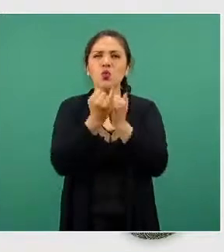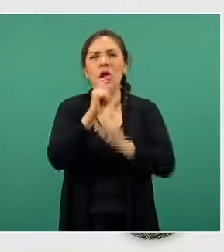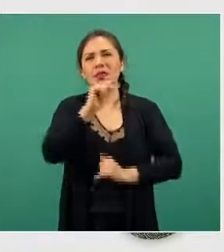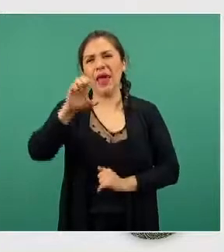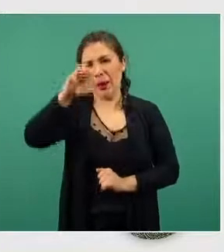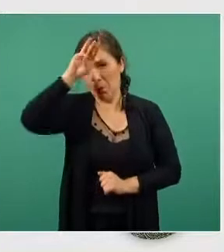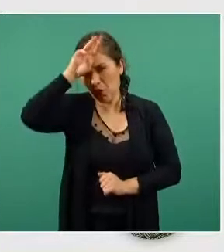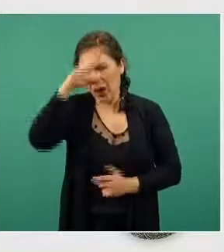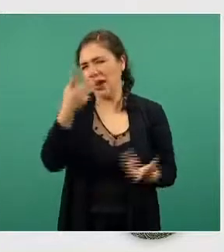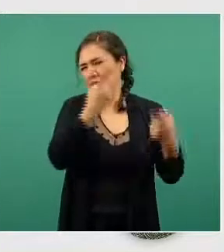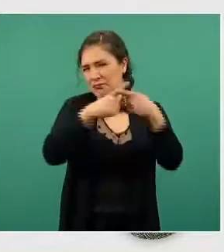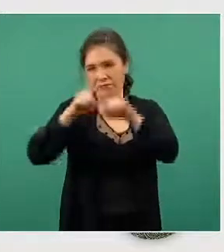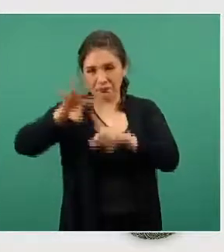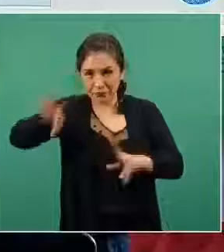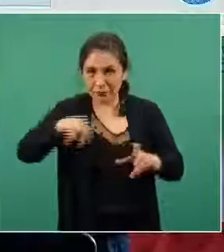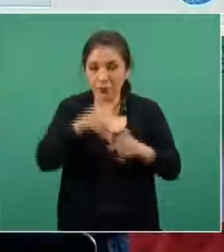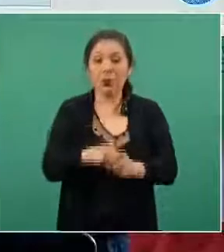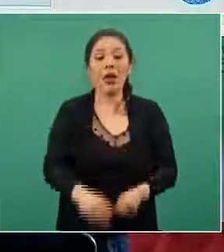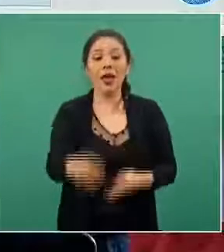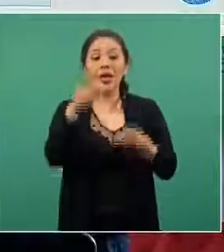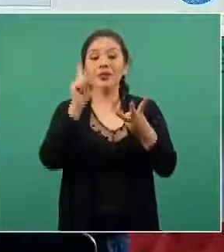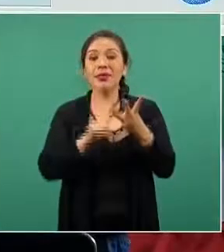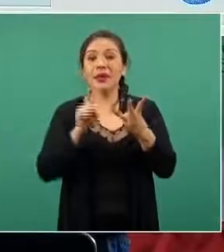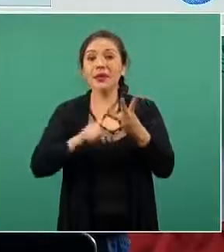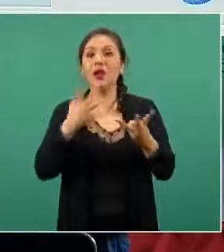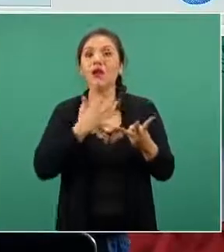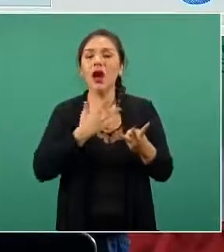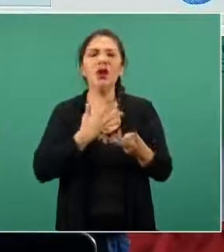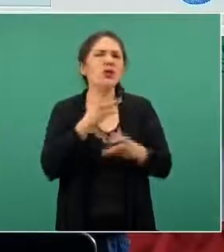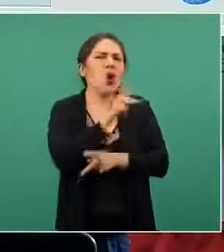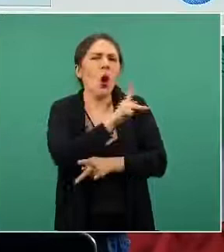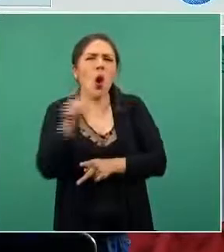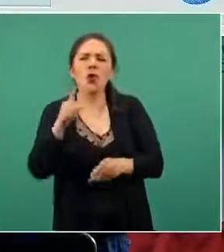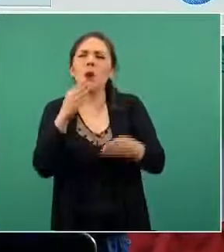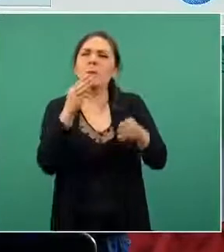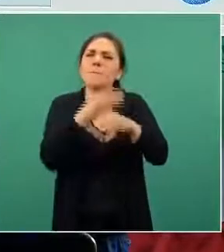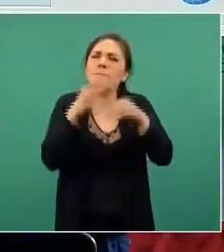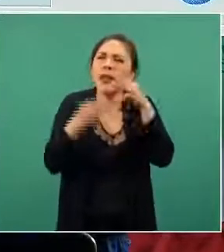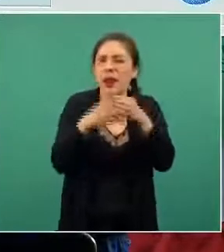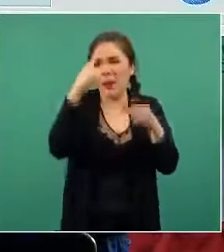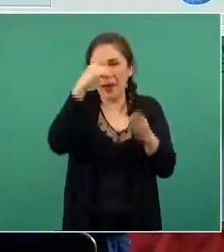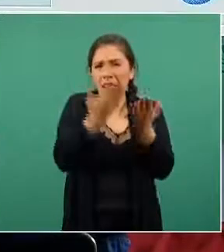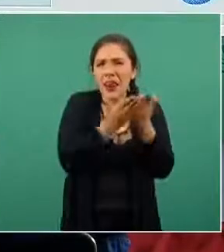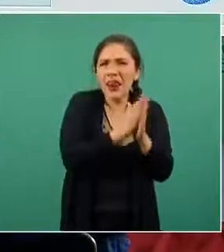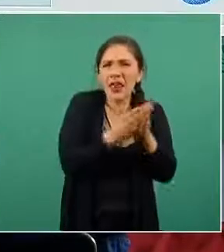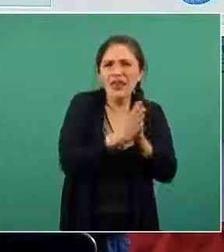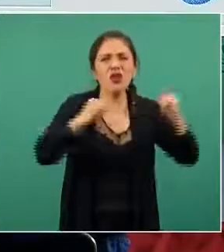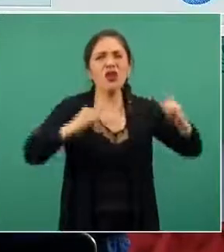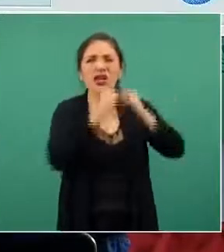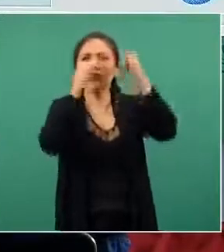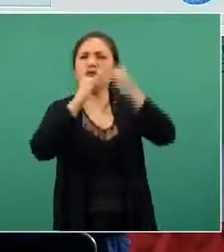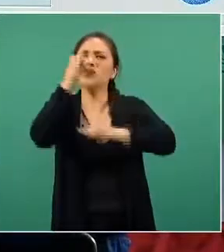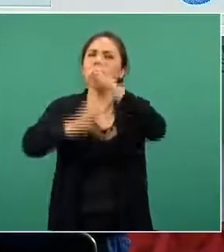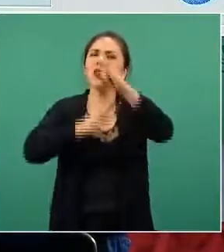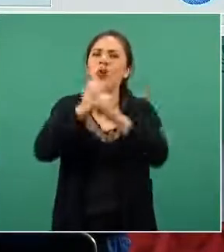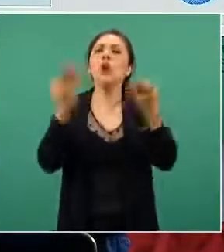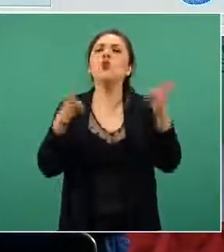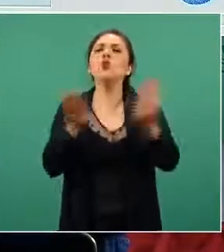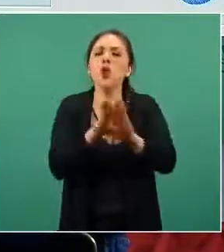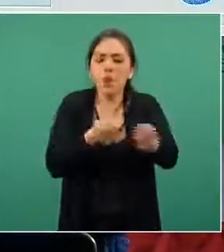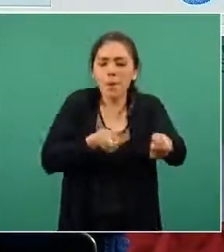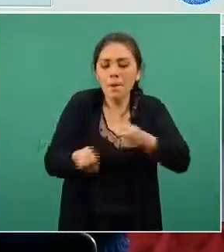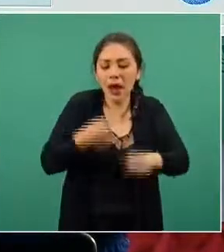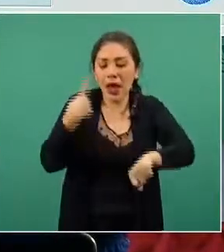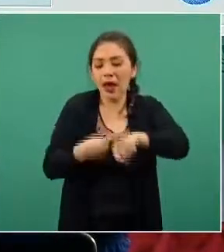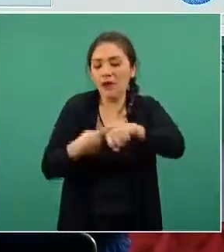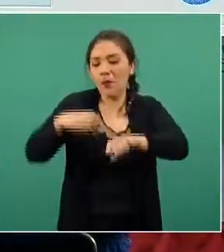entre otros. Y el tercer componente son todos los recursos bibliográficos e interinstitucionales e internacionales sobre el manejo de COVID, al